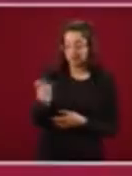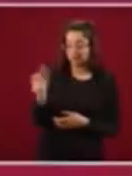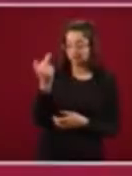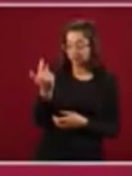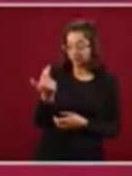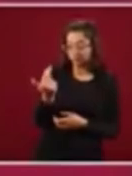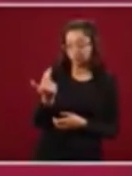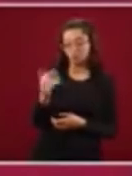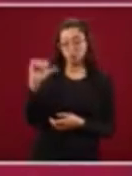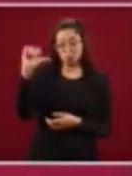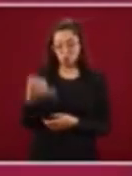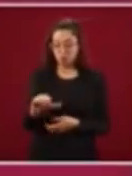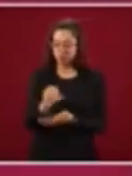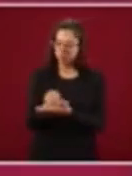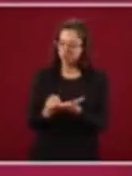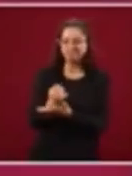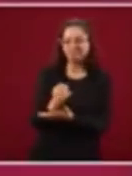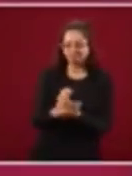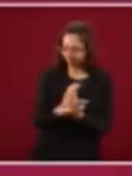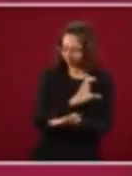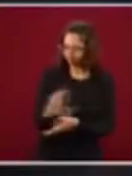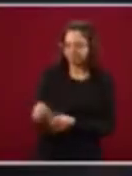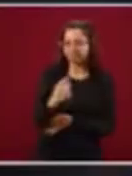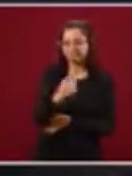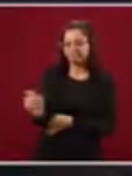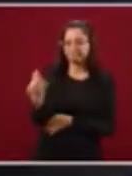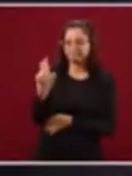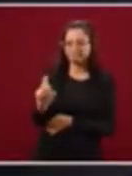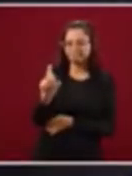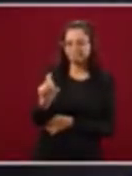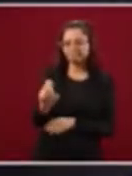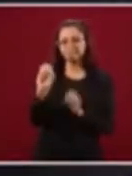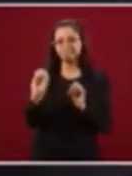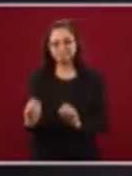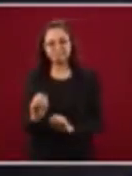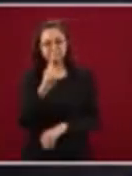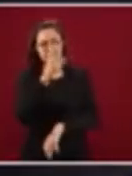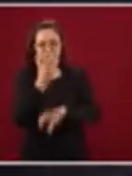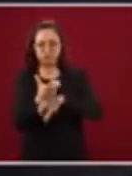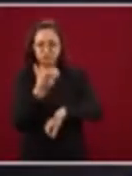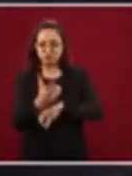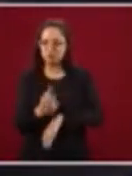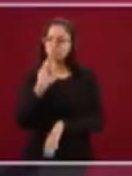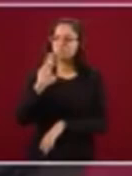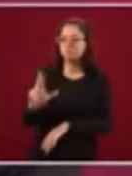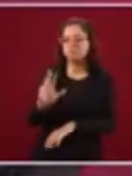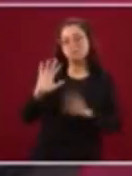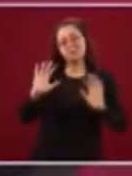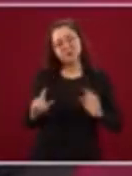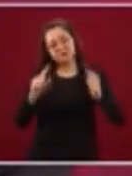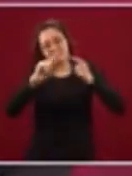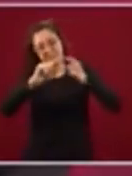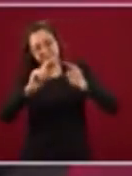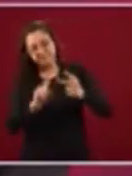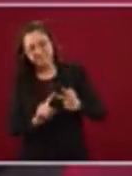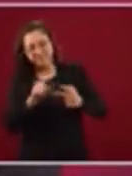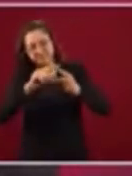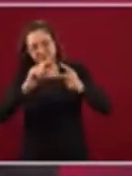vámonos. O que responde el gobierno de Estados Unidos, o sea, es lo que